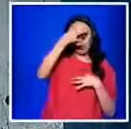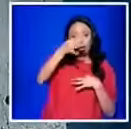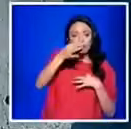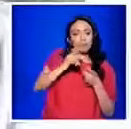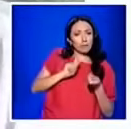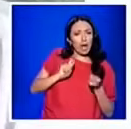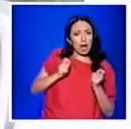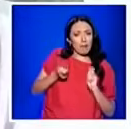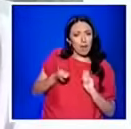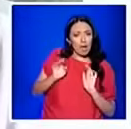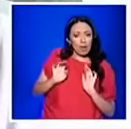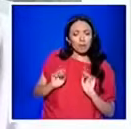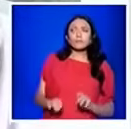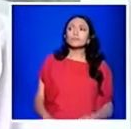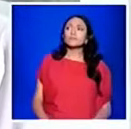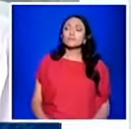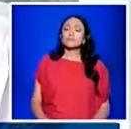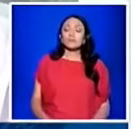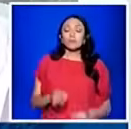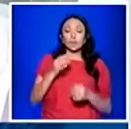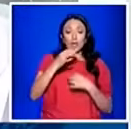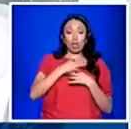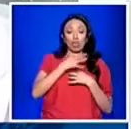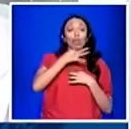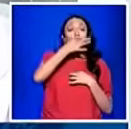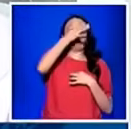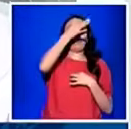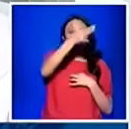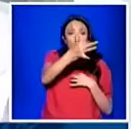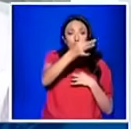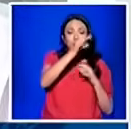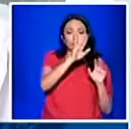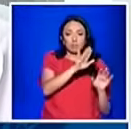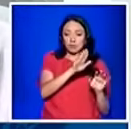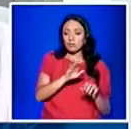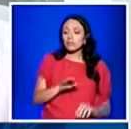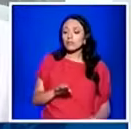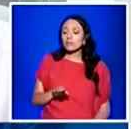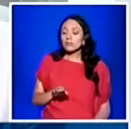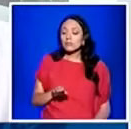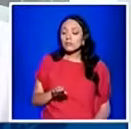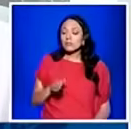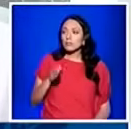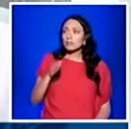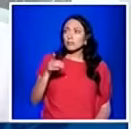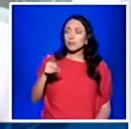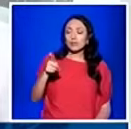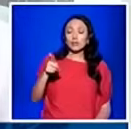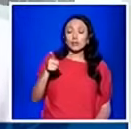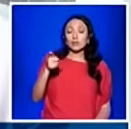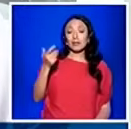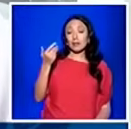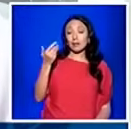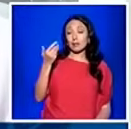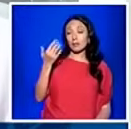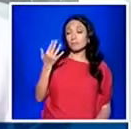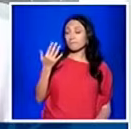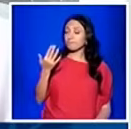ha variado. En el virus del COVID, especialmente la última cepa que salió, tenemos